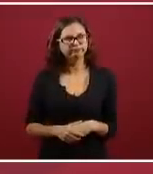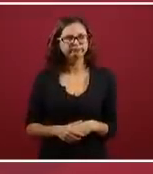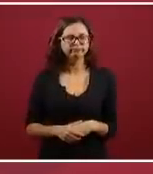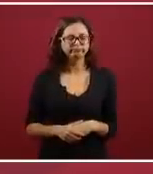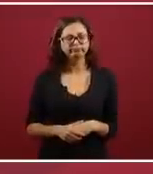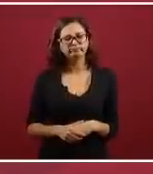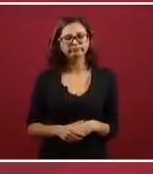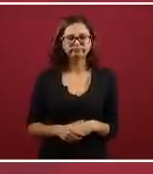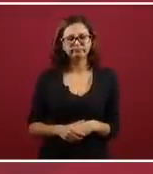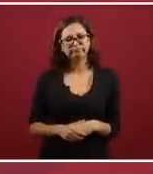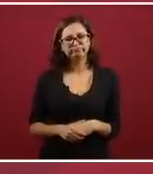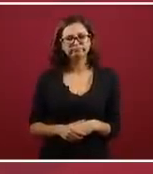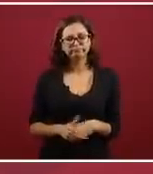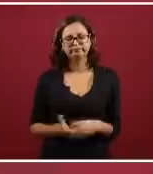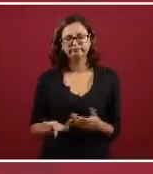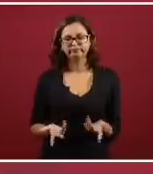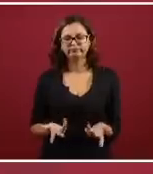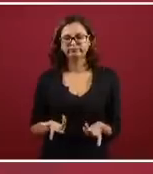más